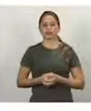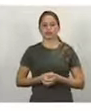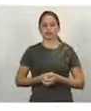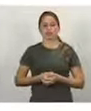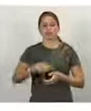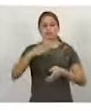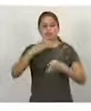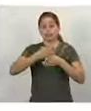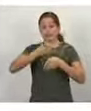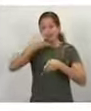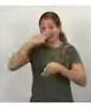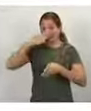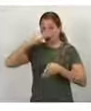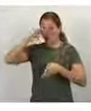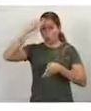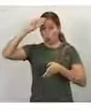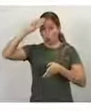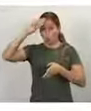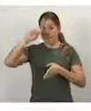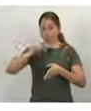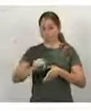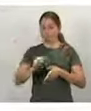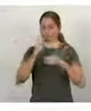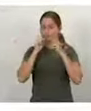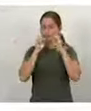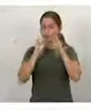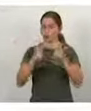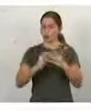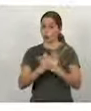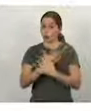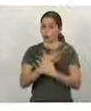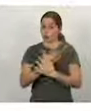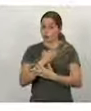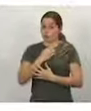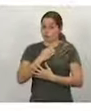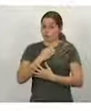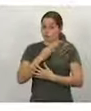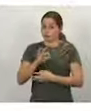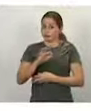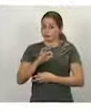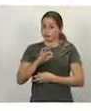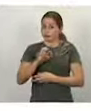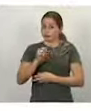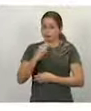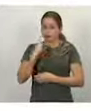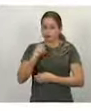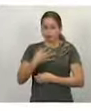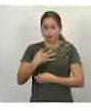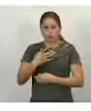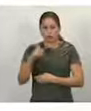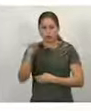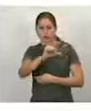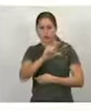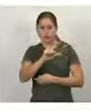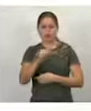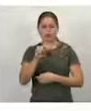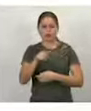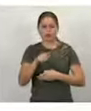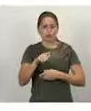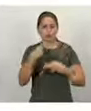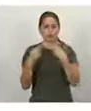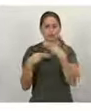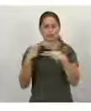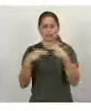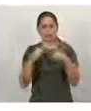Santiago de Cuba vivió días de horror por la represión desatada y los crímenes que